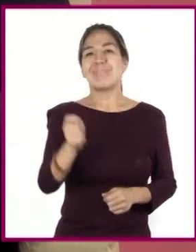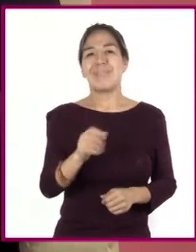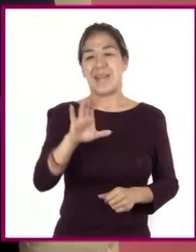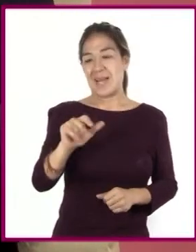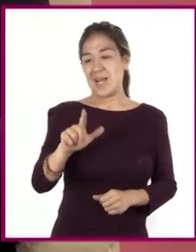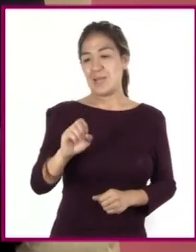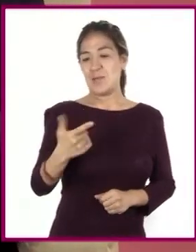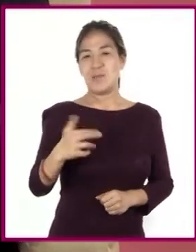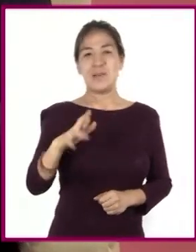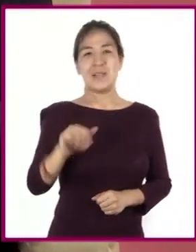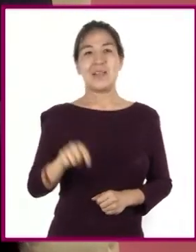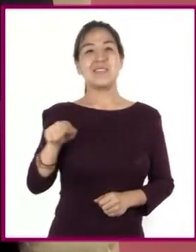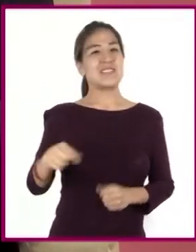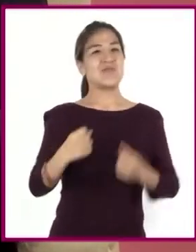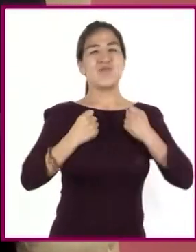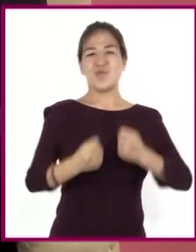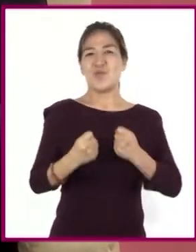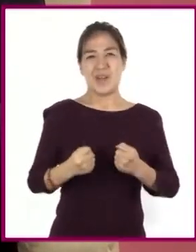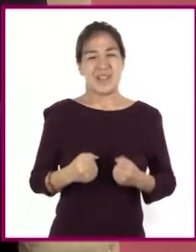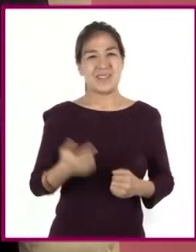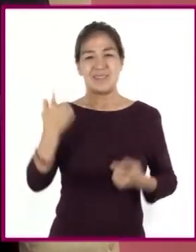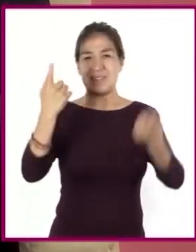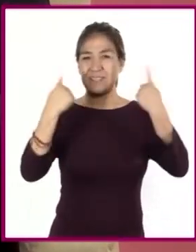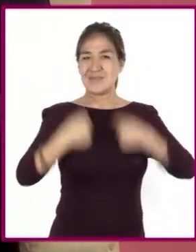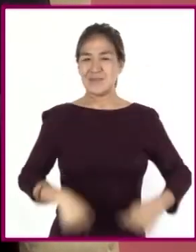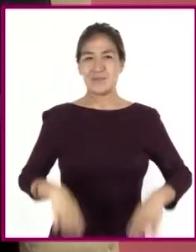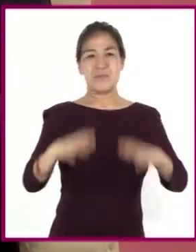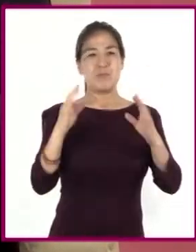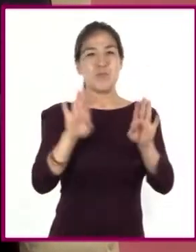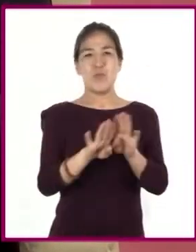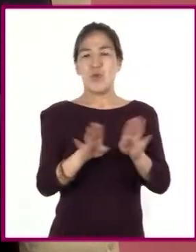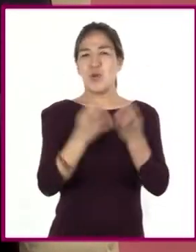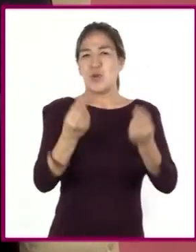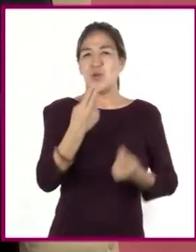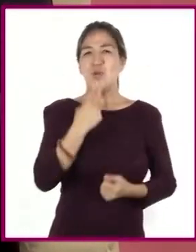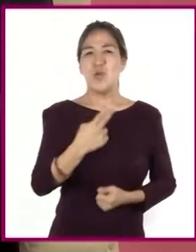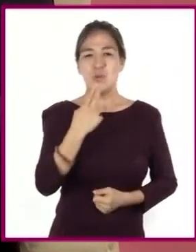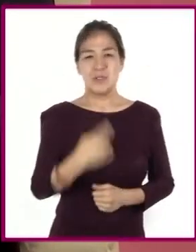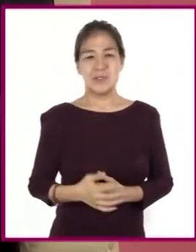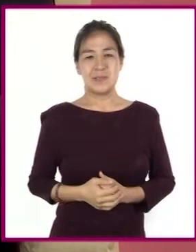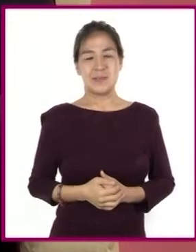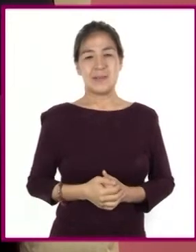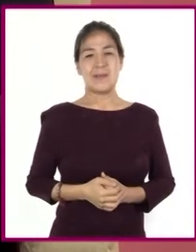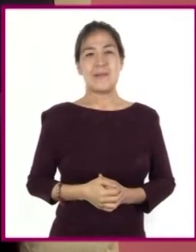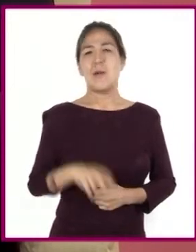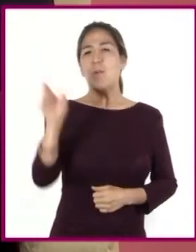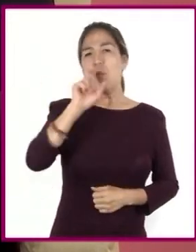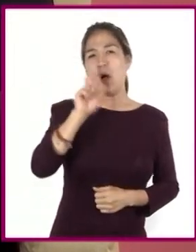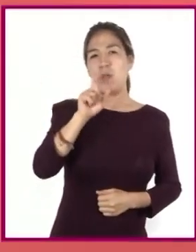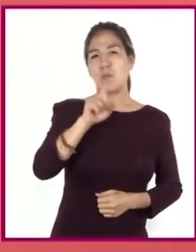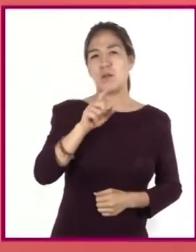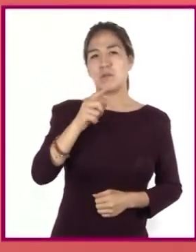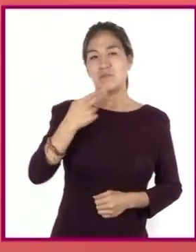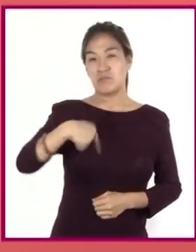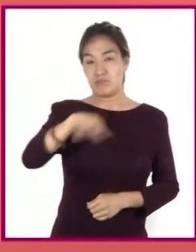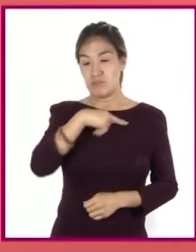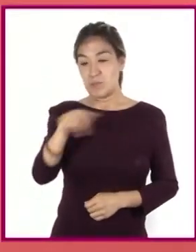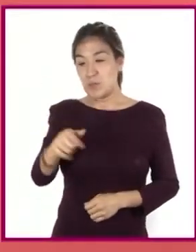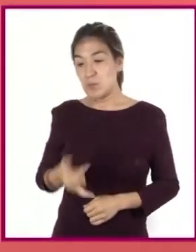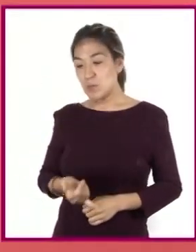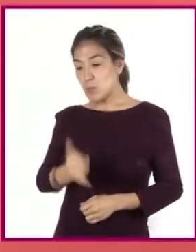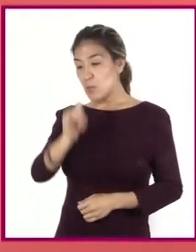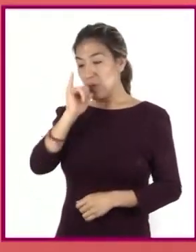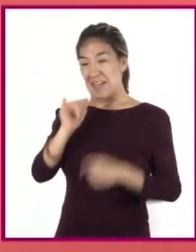calorías, son bebidas hipercalóricas. Entonces, cuando nosotros ingerimos estos productos que